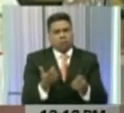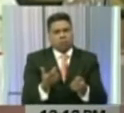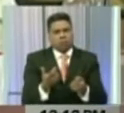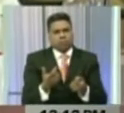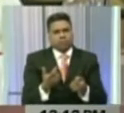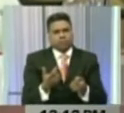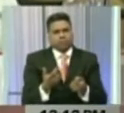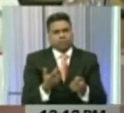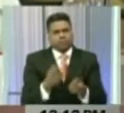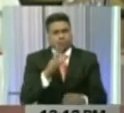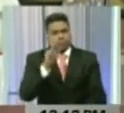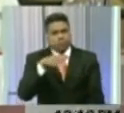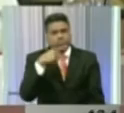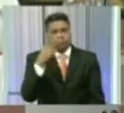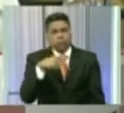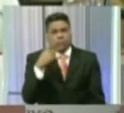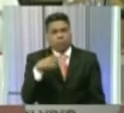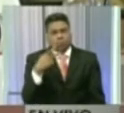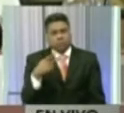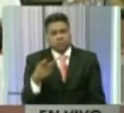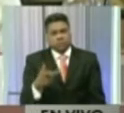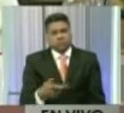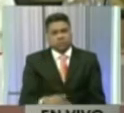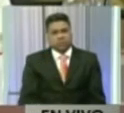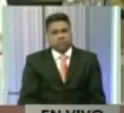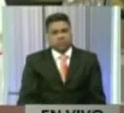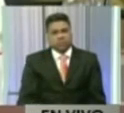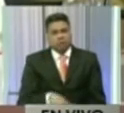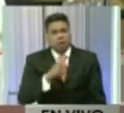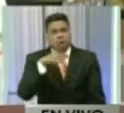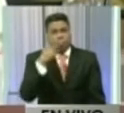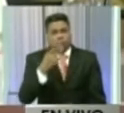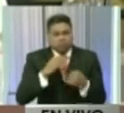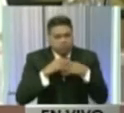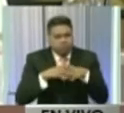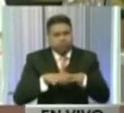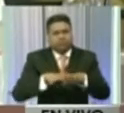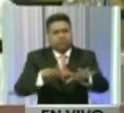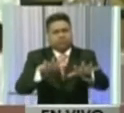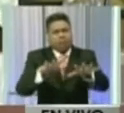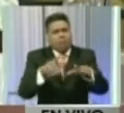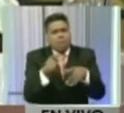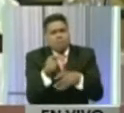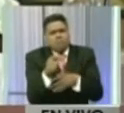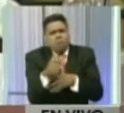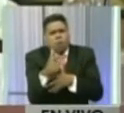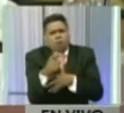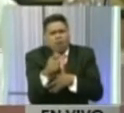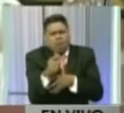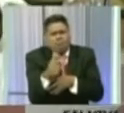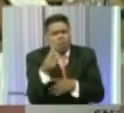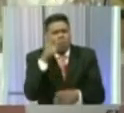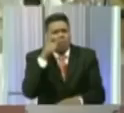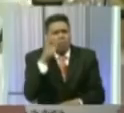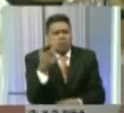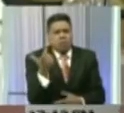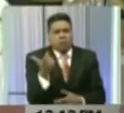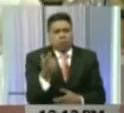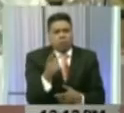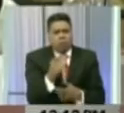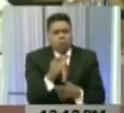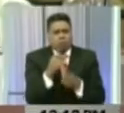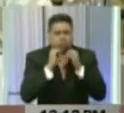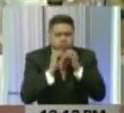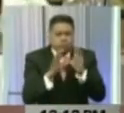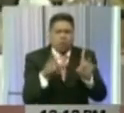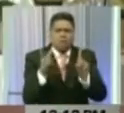Lanzaba las políticas, pero no tenían, no le llegaban a la gente. En los dos primeros años, la política bolivariana de